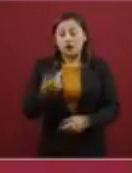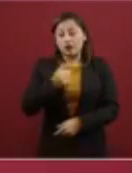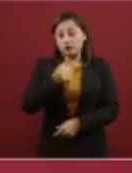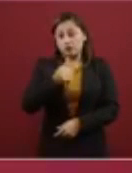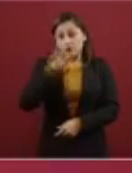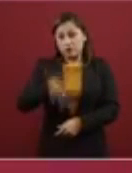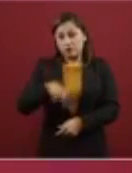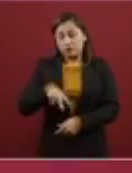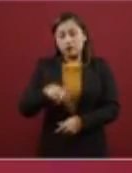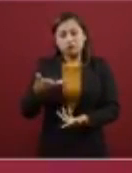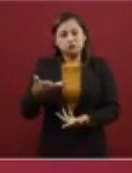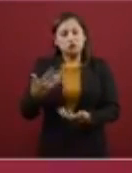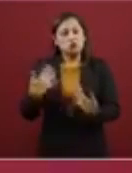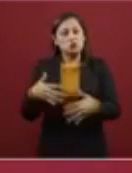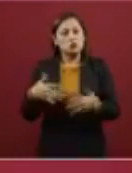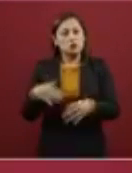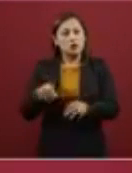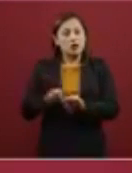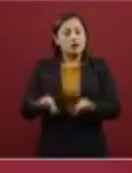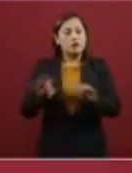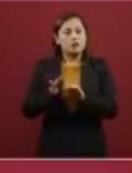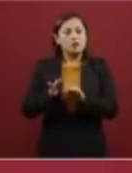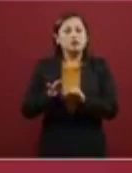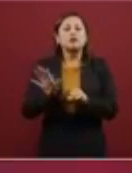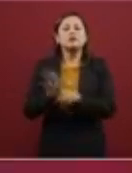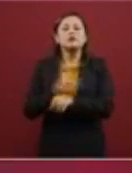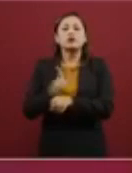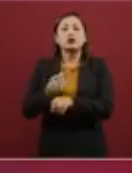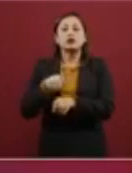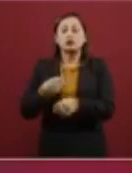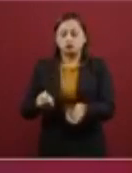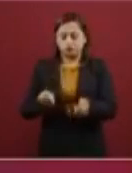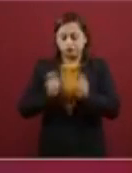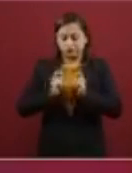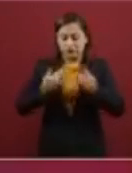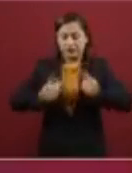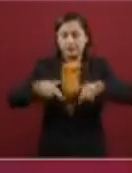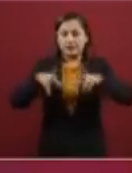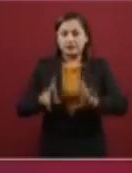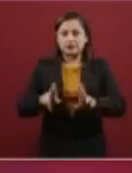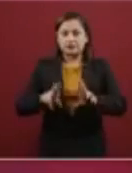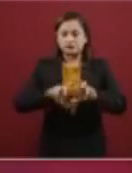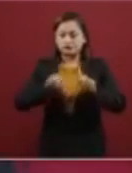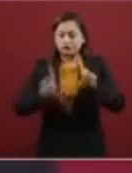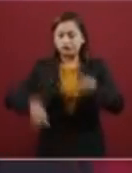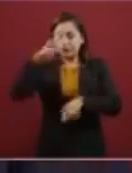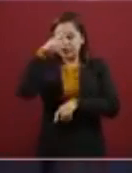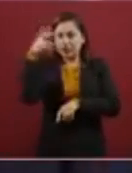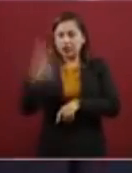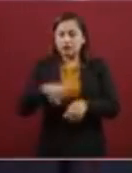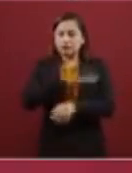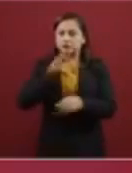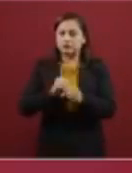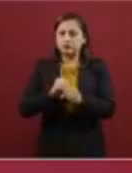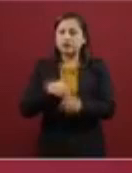estimo mucho. Yo represento a todos los mexicanos y me importa tener una muy buena